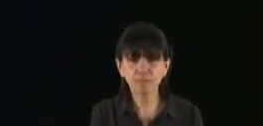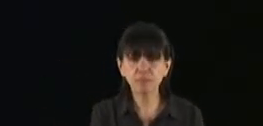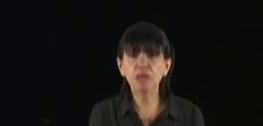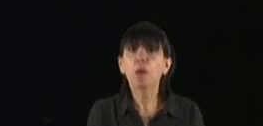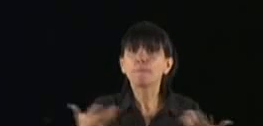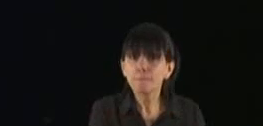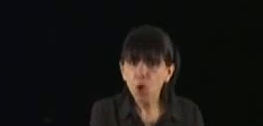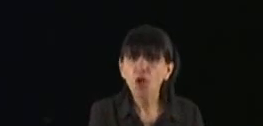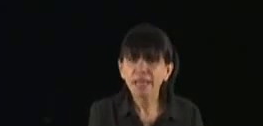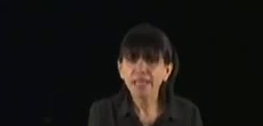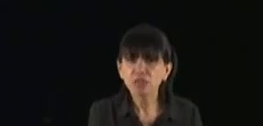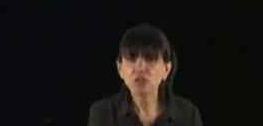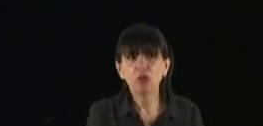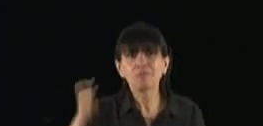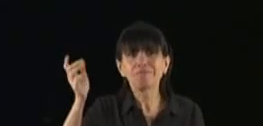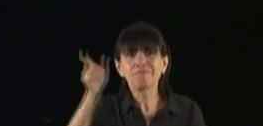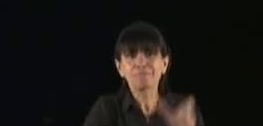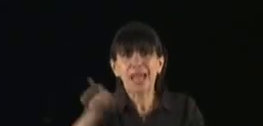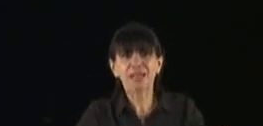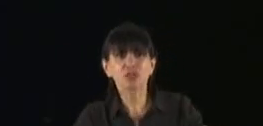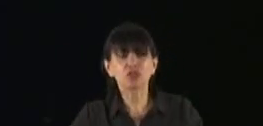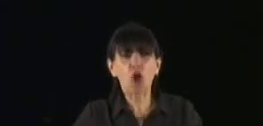Por eso también se dan los fenómenos que se dan.